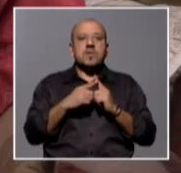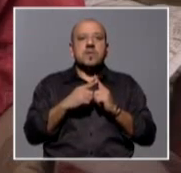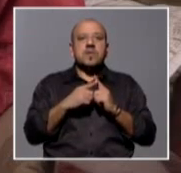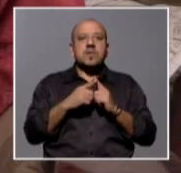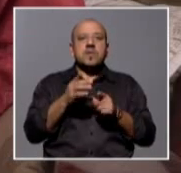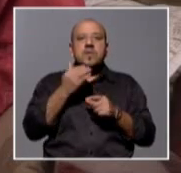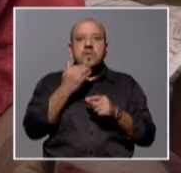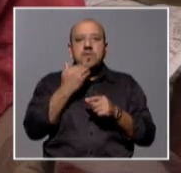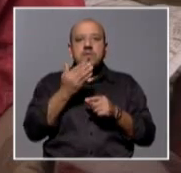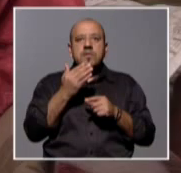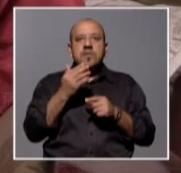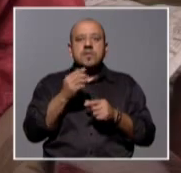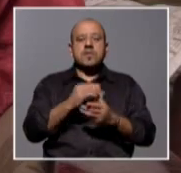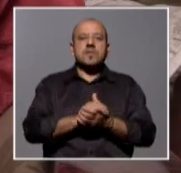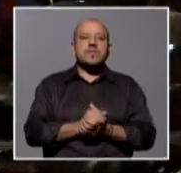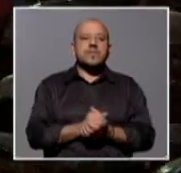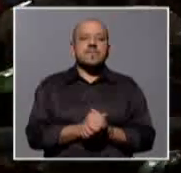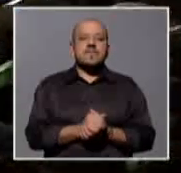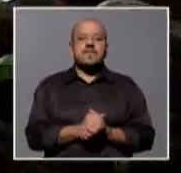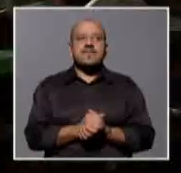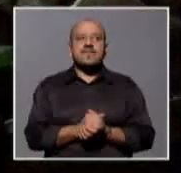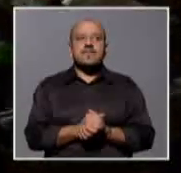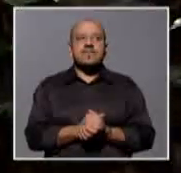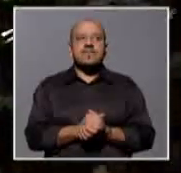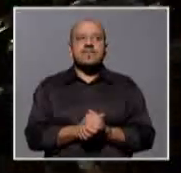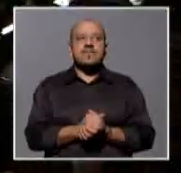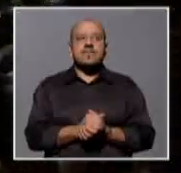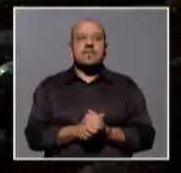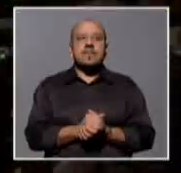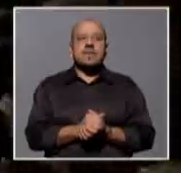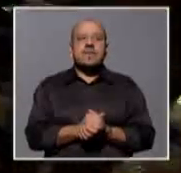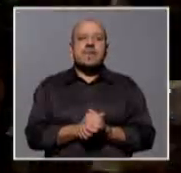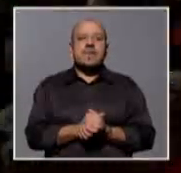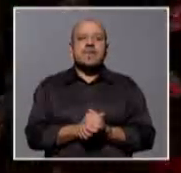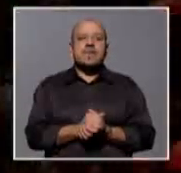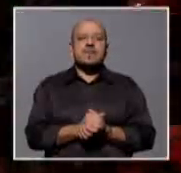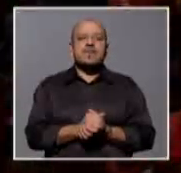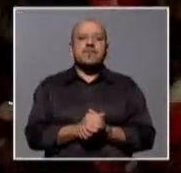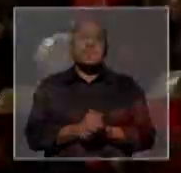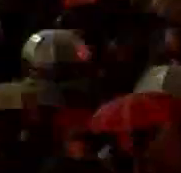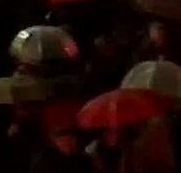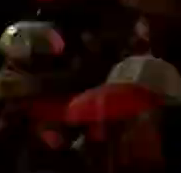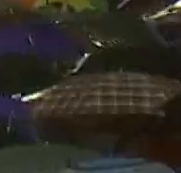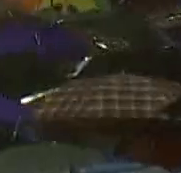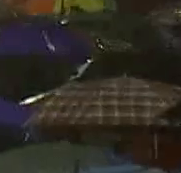no sé, una respuesta. Y por la Giordano Cortazo.